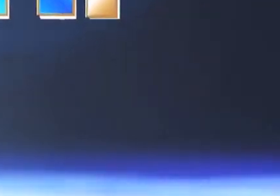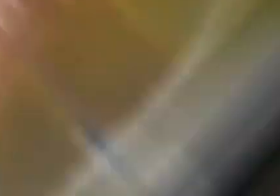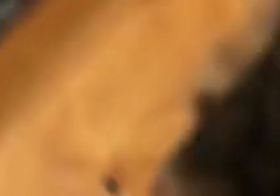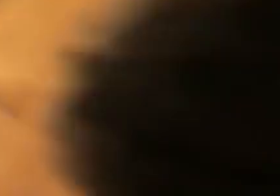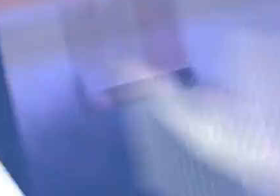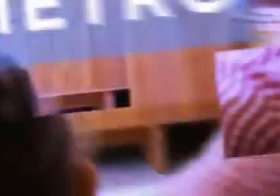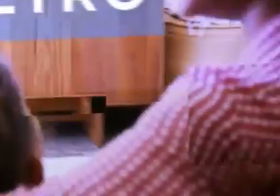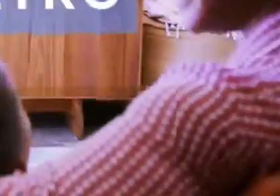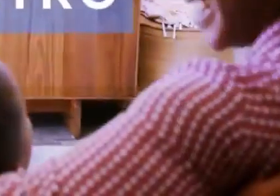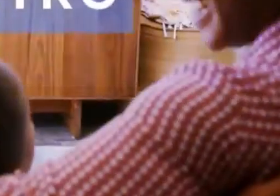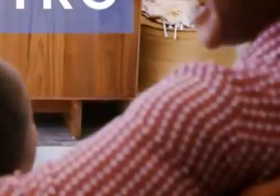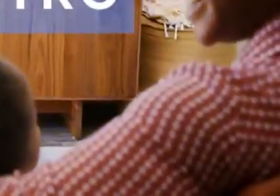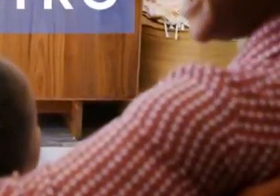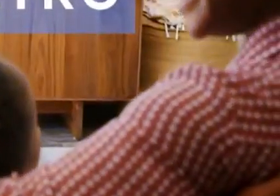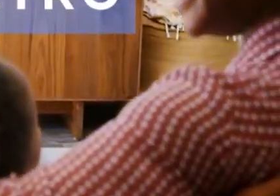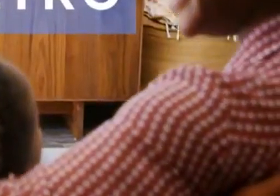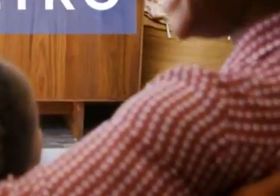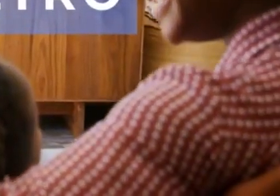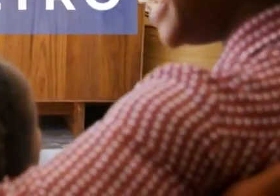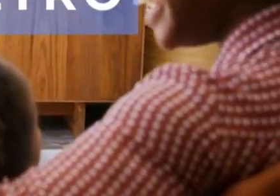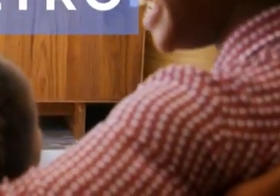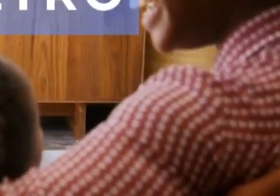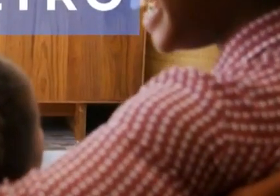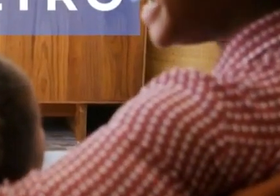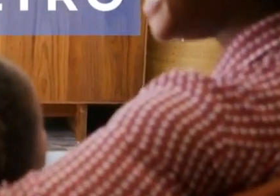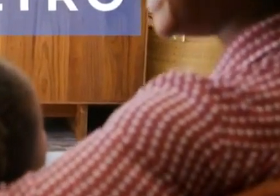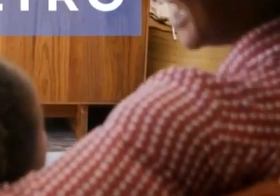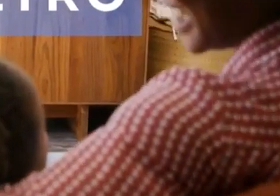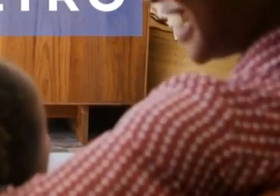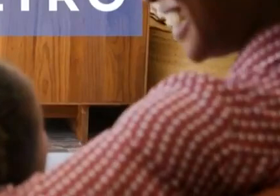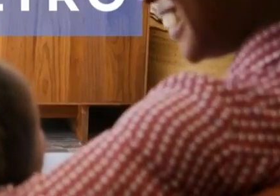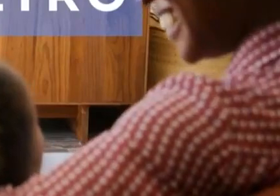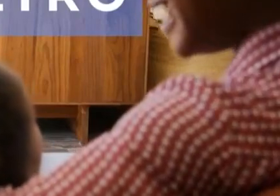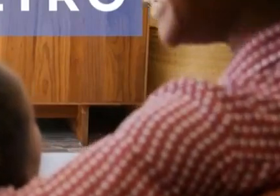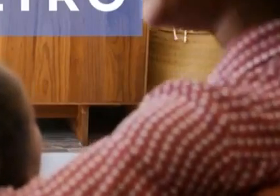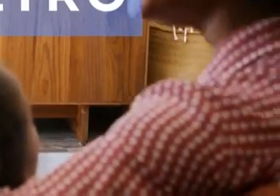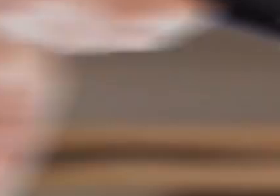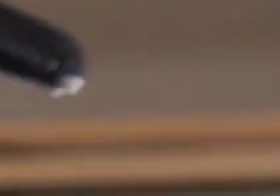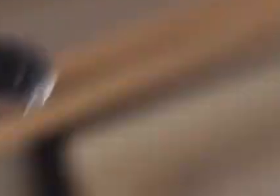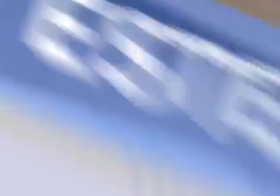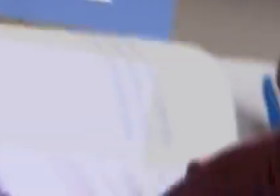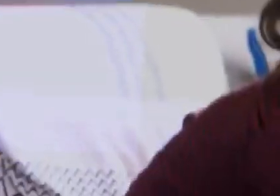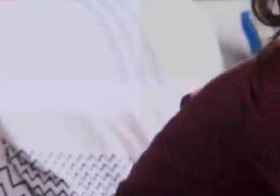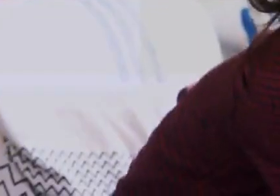Internacional, transmitiendo por antena 20.1 área metro,